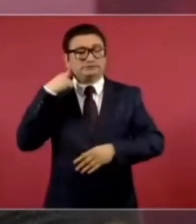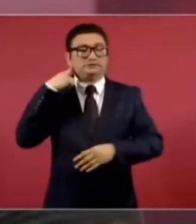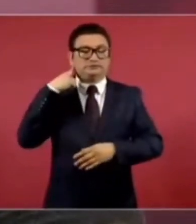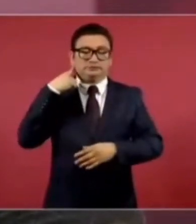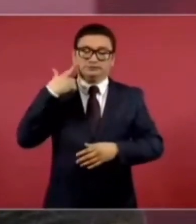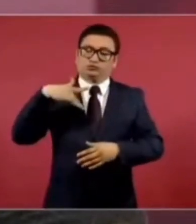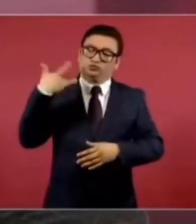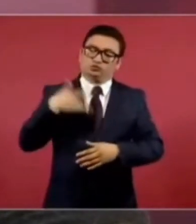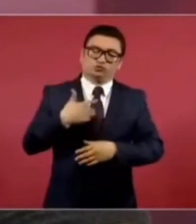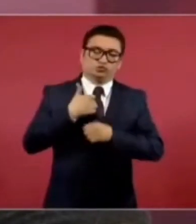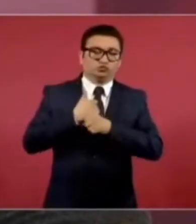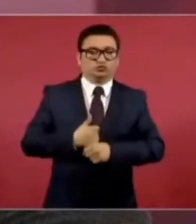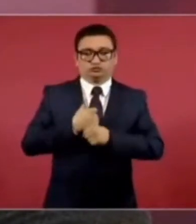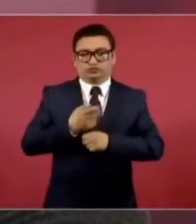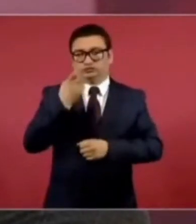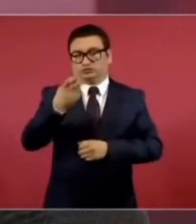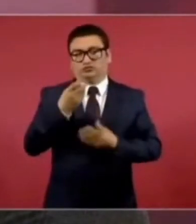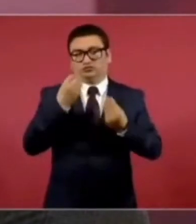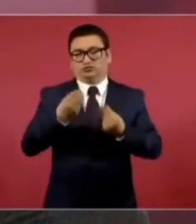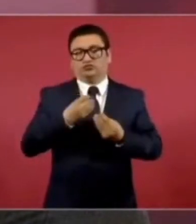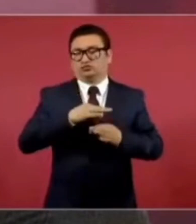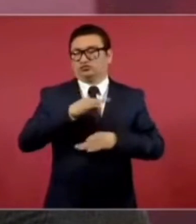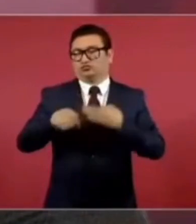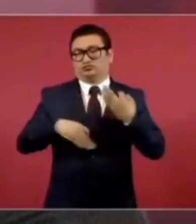doloroso. Para todo.